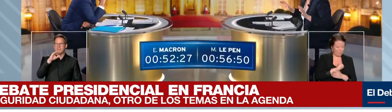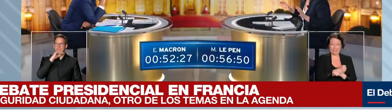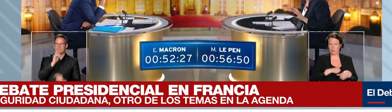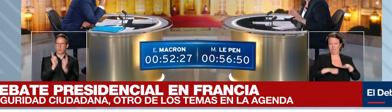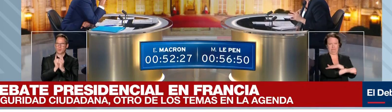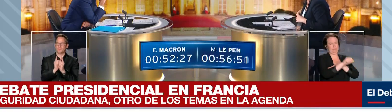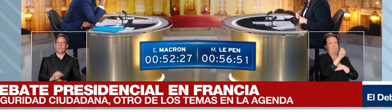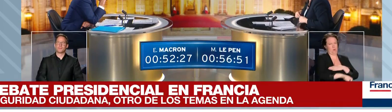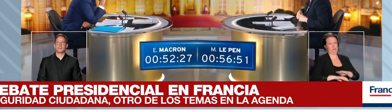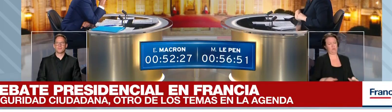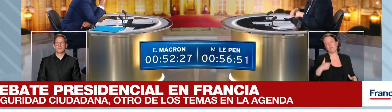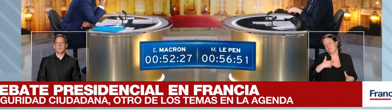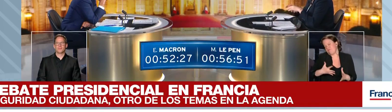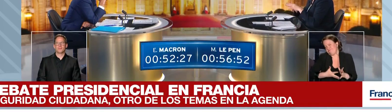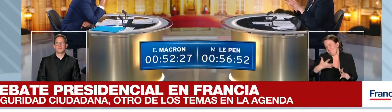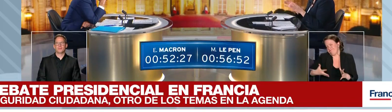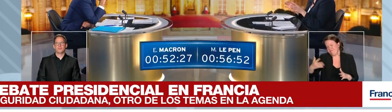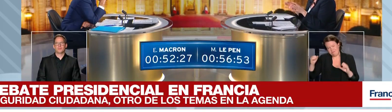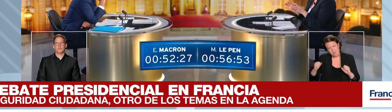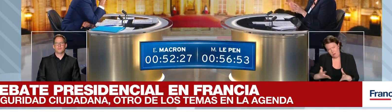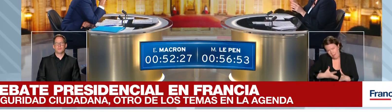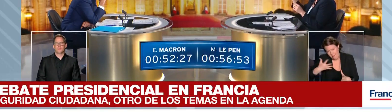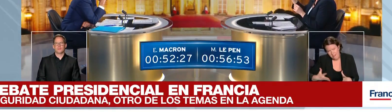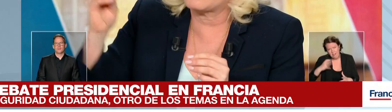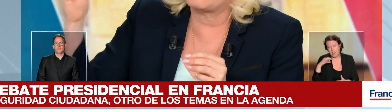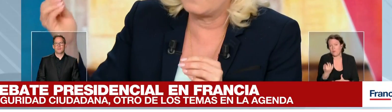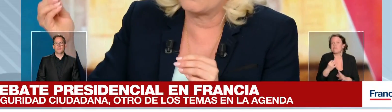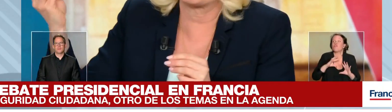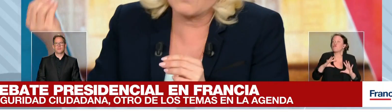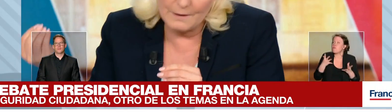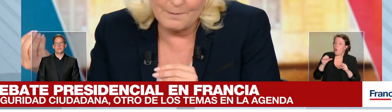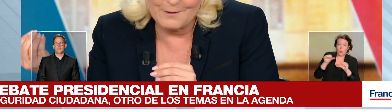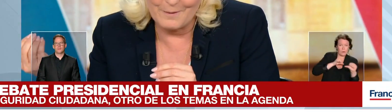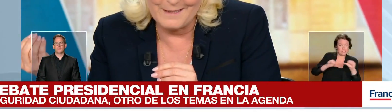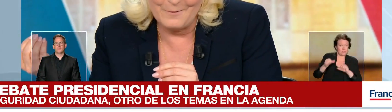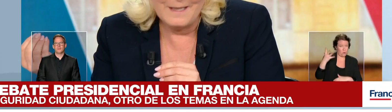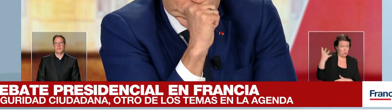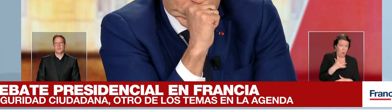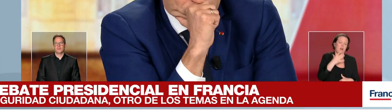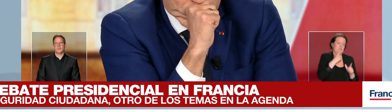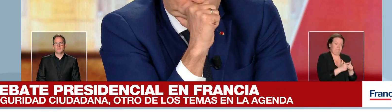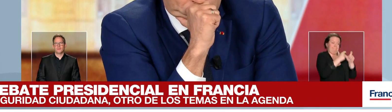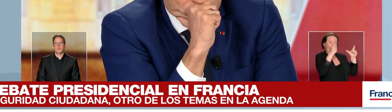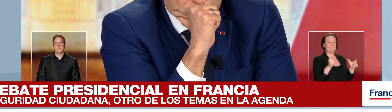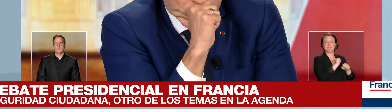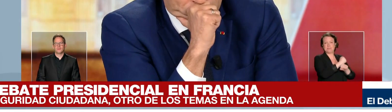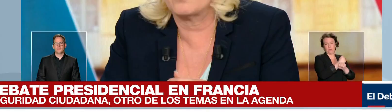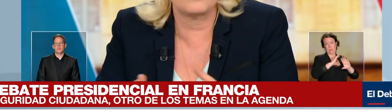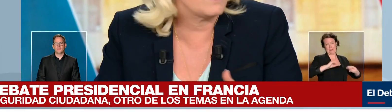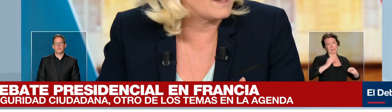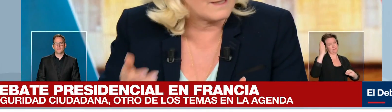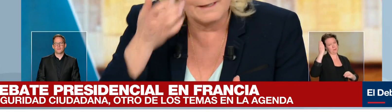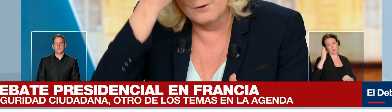posible. Tengo muchas otras cosas para decir sobre este tema, pero nada de esto es posible si no se